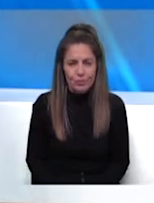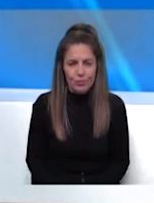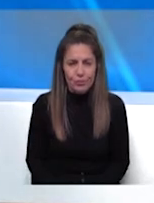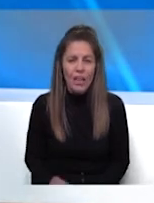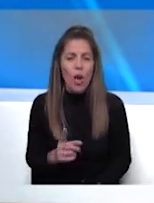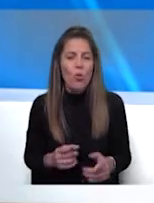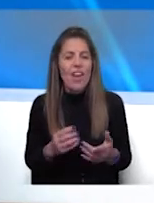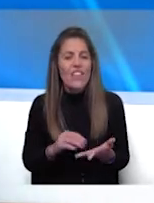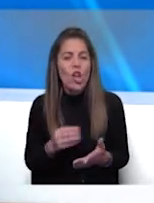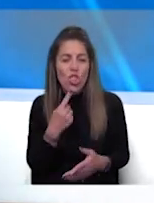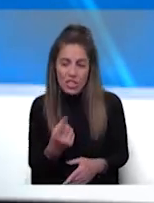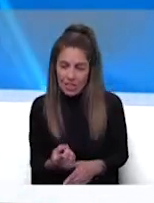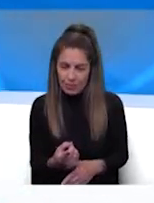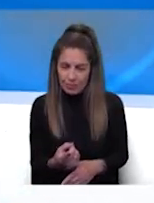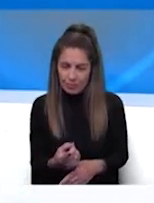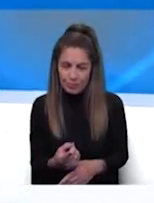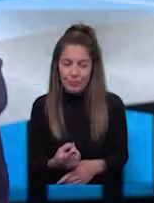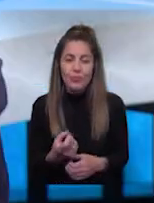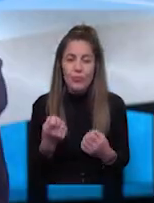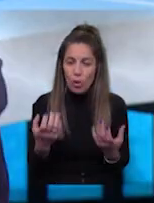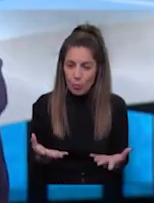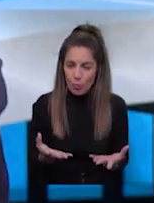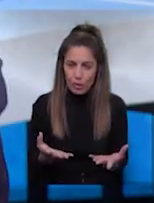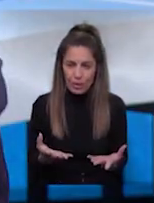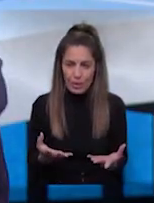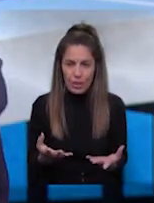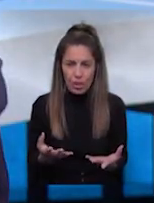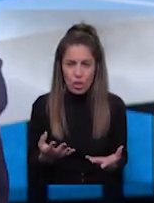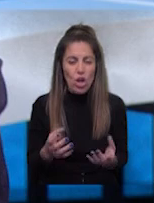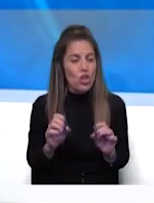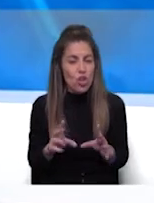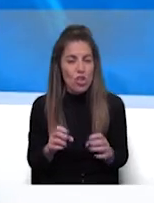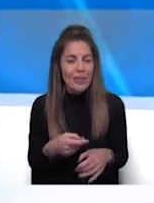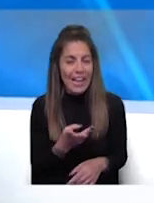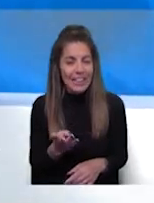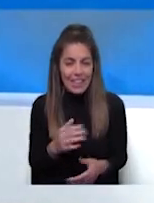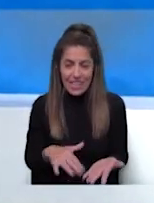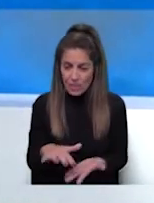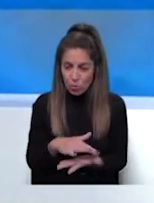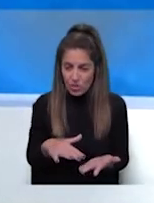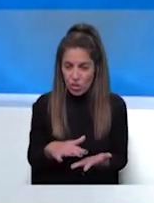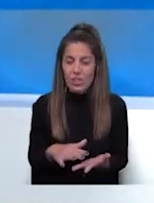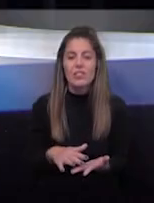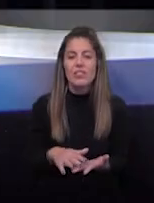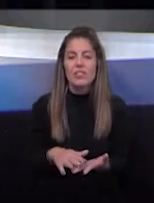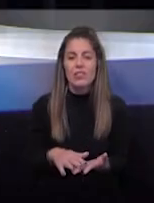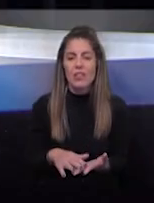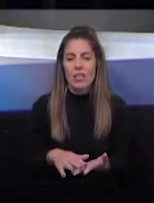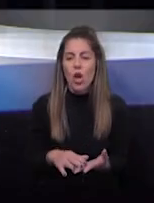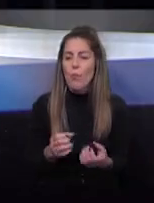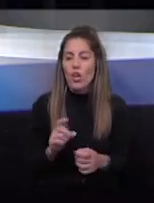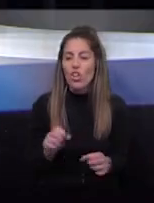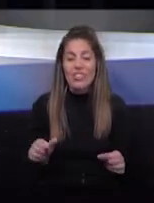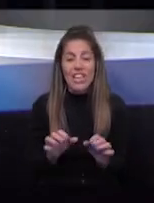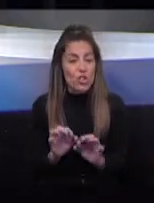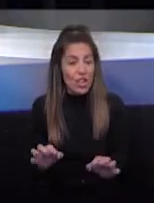Alguna vez lo dije, porque no solo por la cantidad de casos, sino porque no se ha hecho